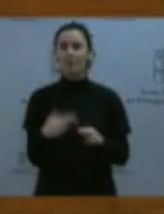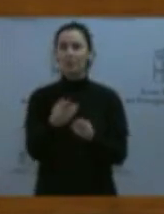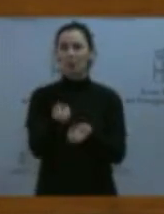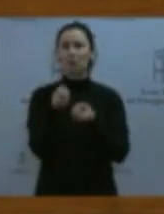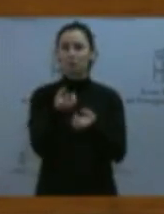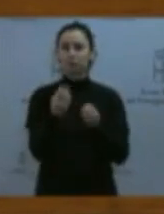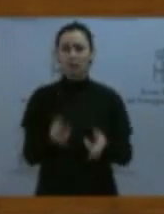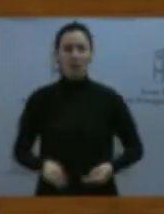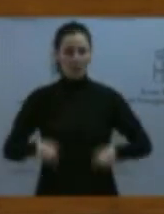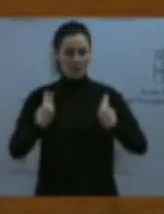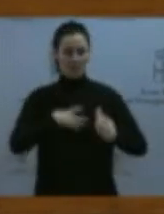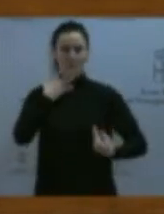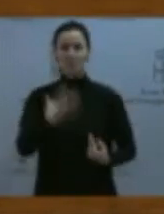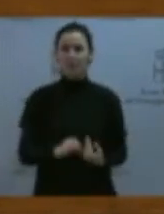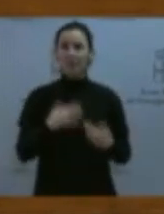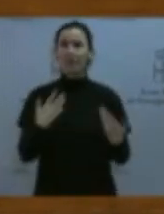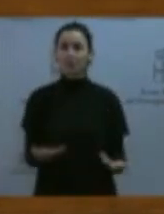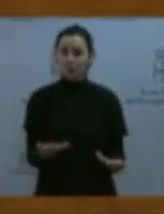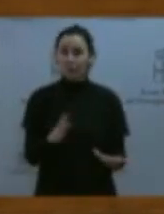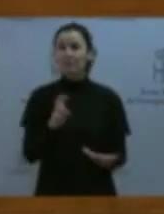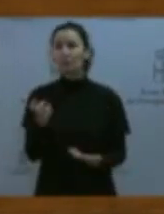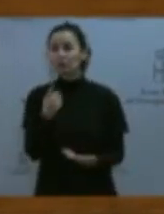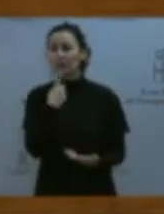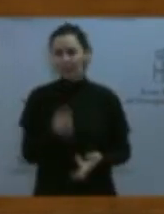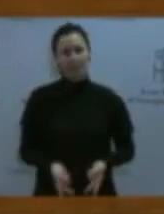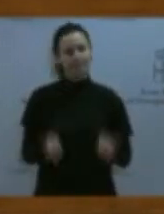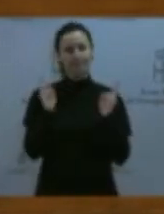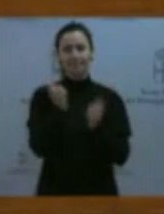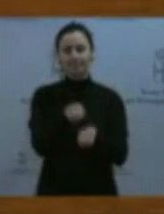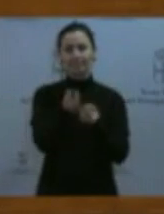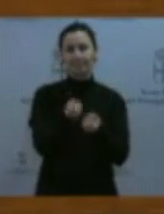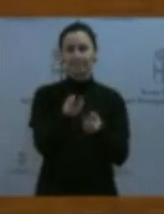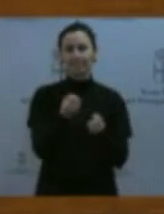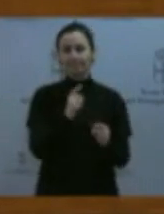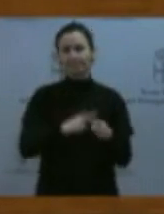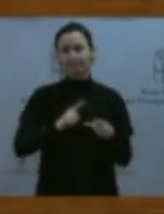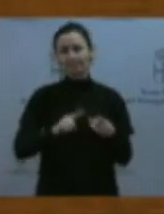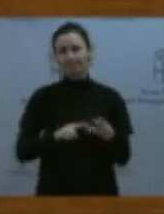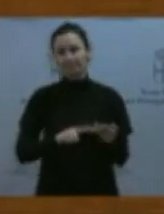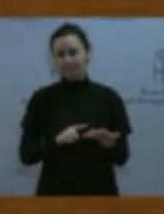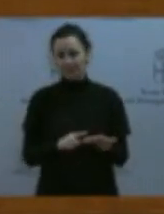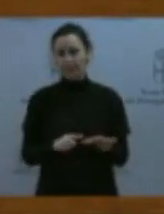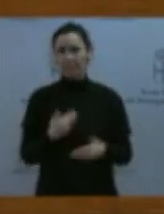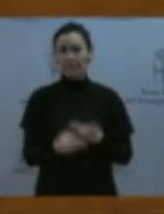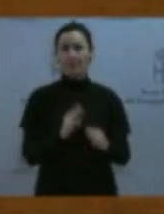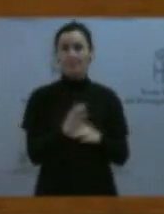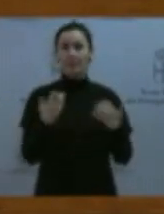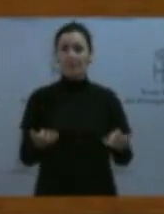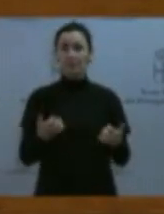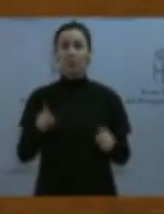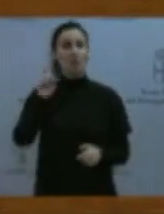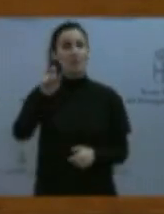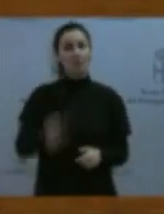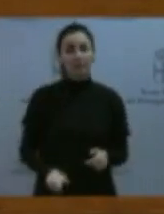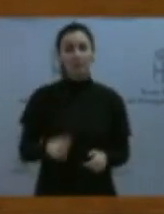Rights se reconoció la libertad de expresión, debate y procedimientos en el Parlamento. Como dice el profesor Presno Linera, si a lo largo de los siglos ha justificado la